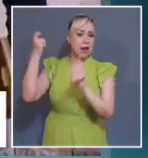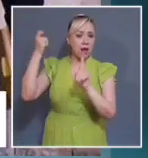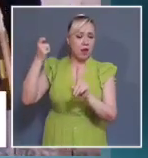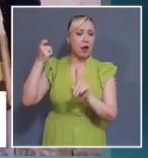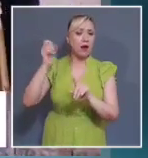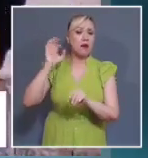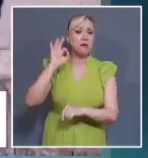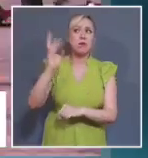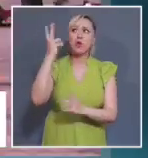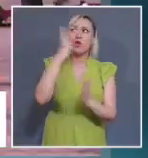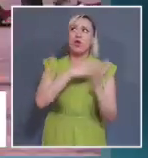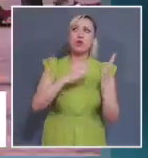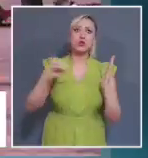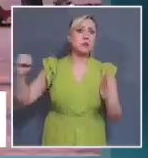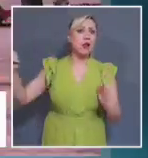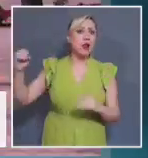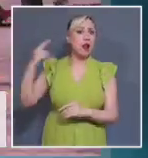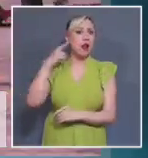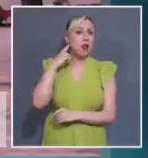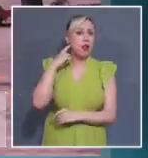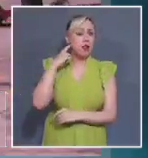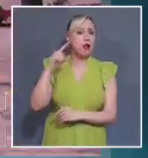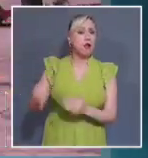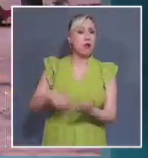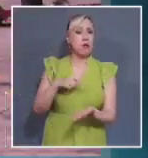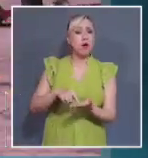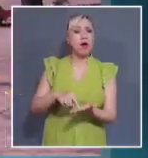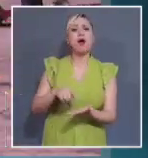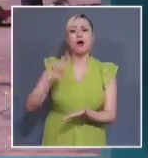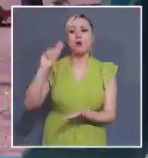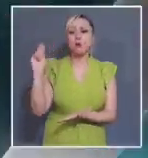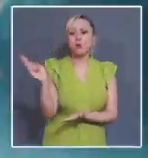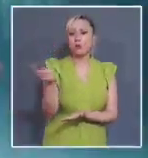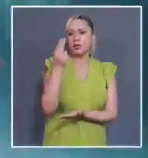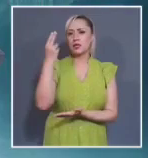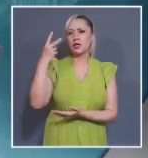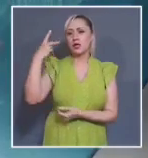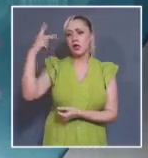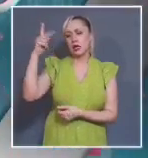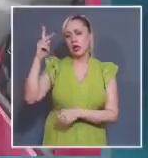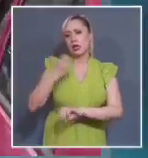2000 en las instalaciones de la Universidad Autónoma de dicho estado.